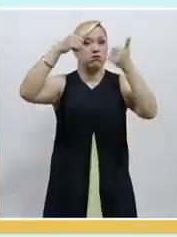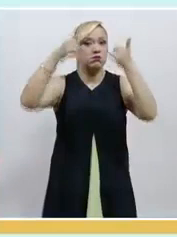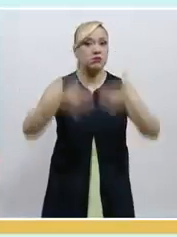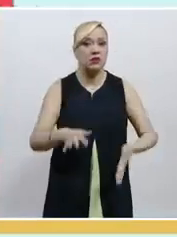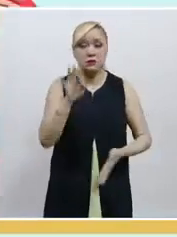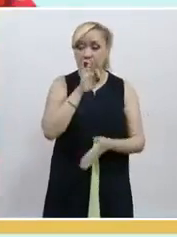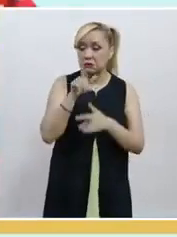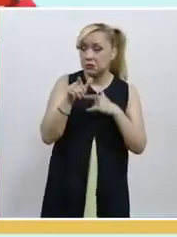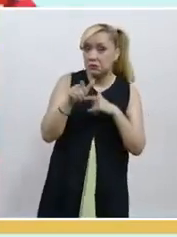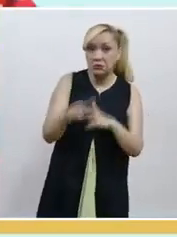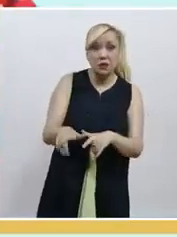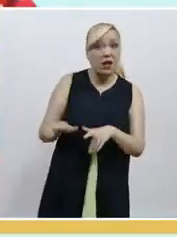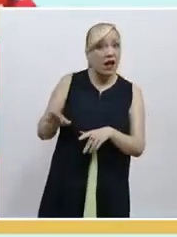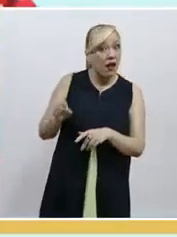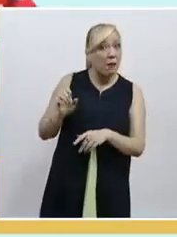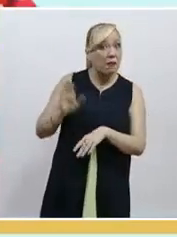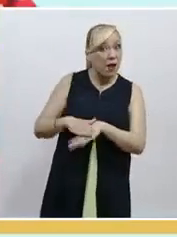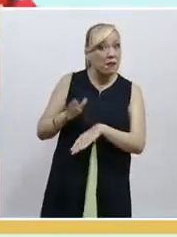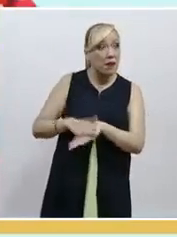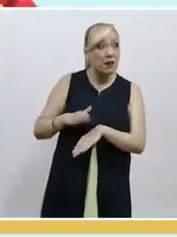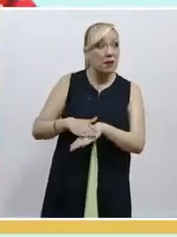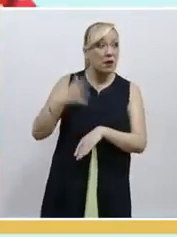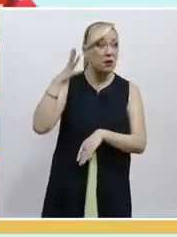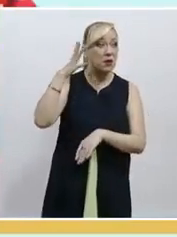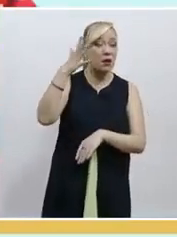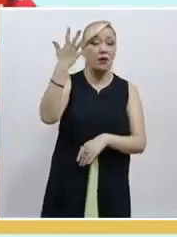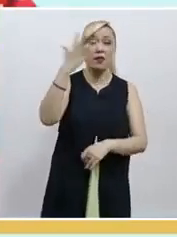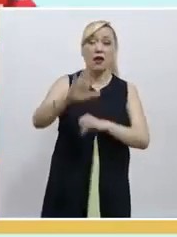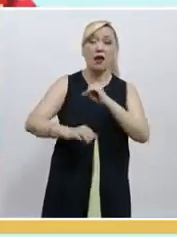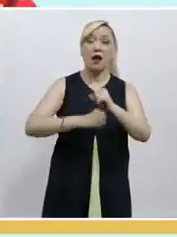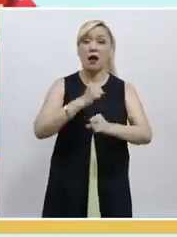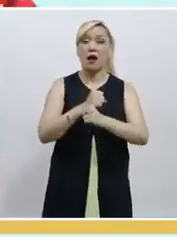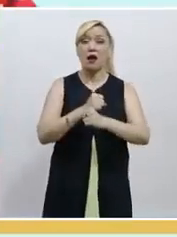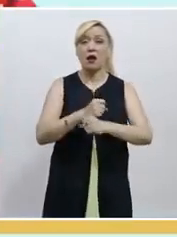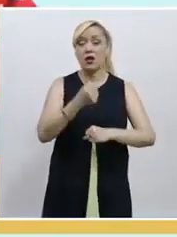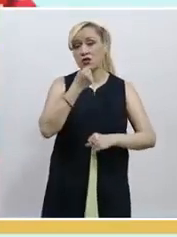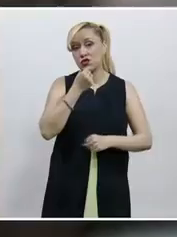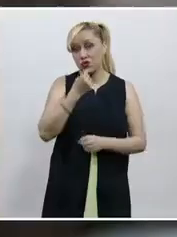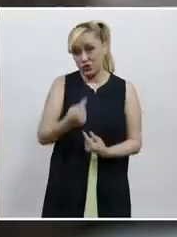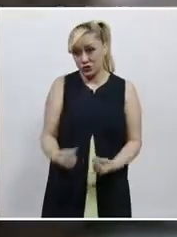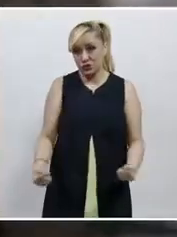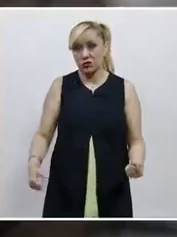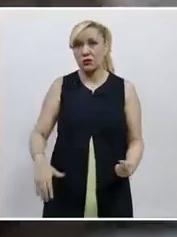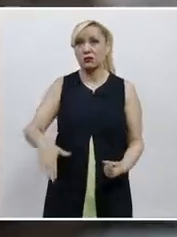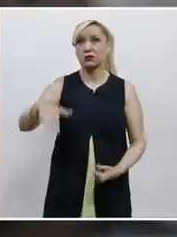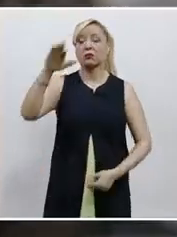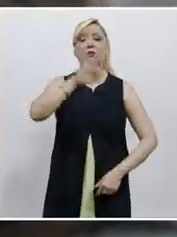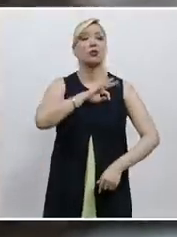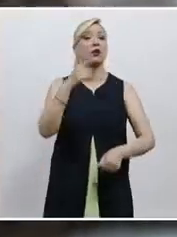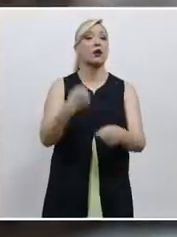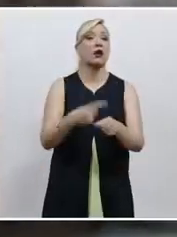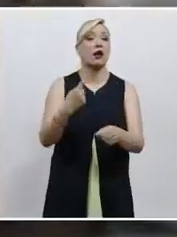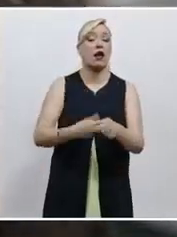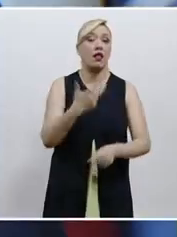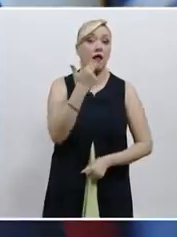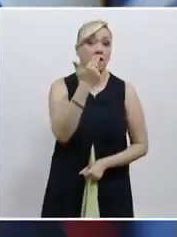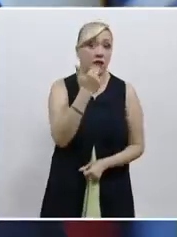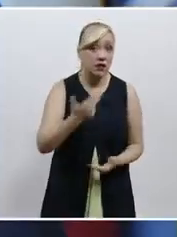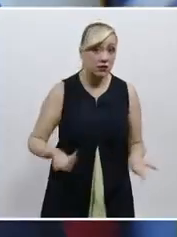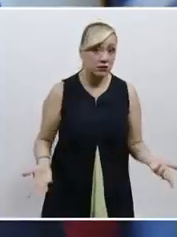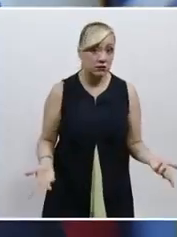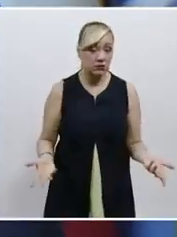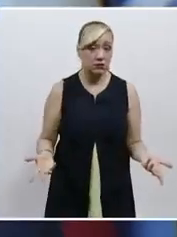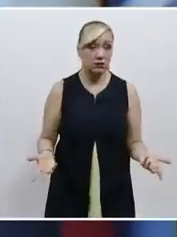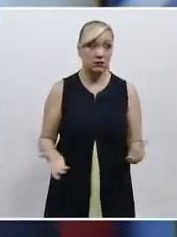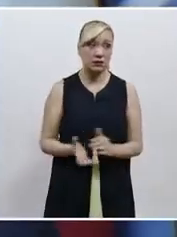con esta tendencia, en 10 años, cerca de la mitad de los menores de edad estarían en riesgo de padecer diabetes. Cada